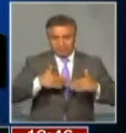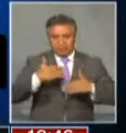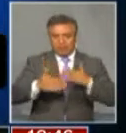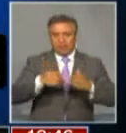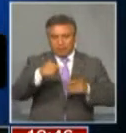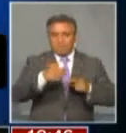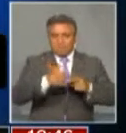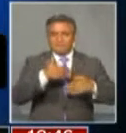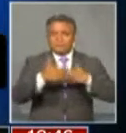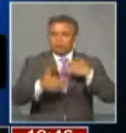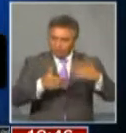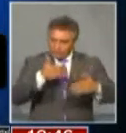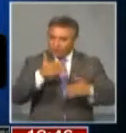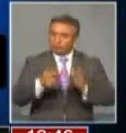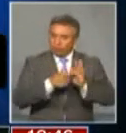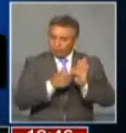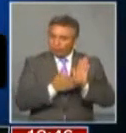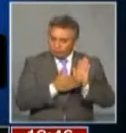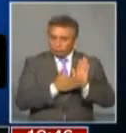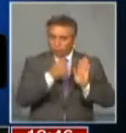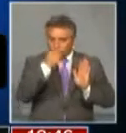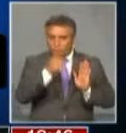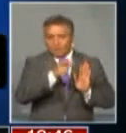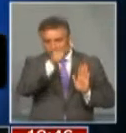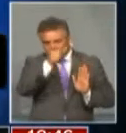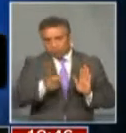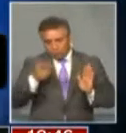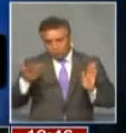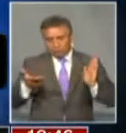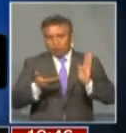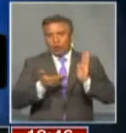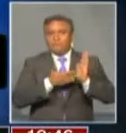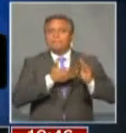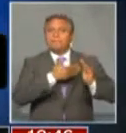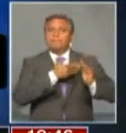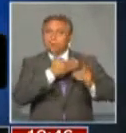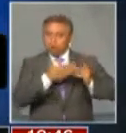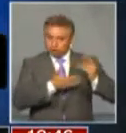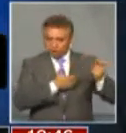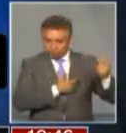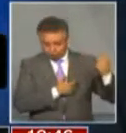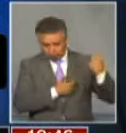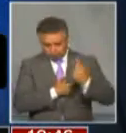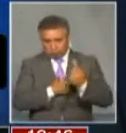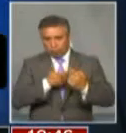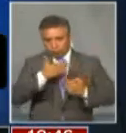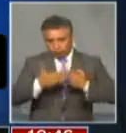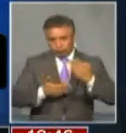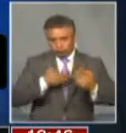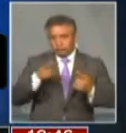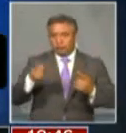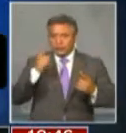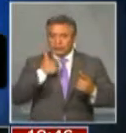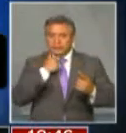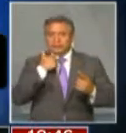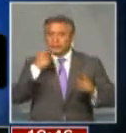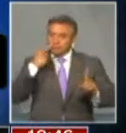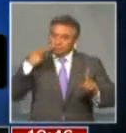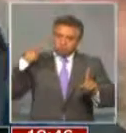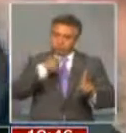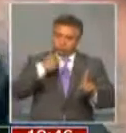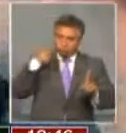el proceso de formalización tiene que ver cuando a una persona se le va a someter a proceso, cuando se le quieren levantar cargos, pero